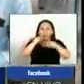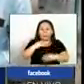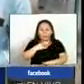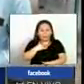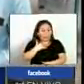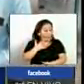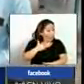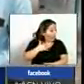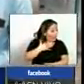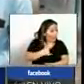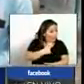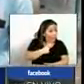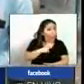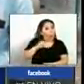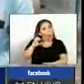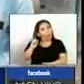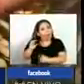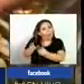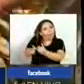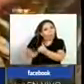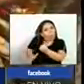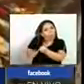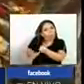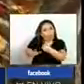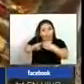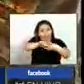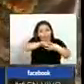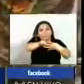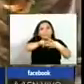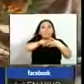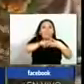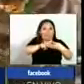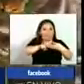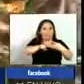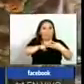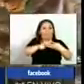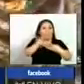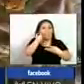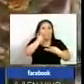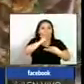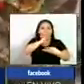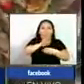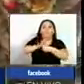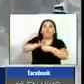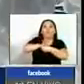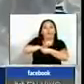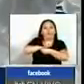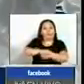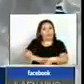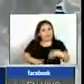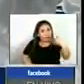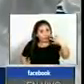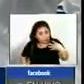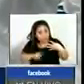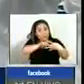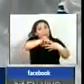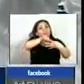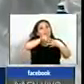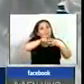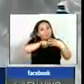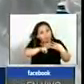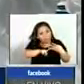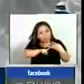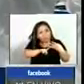náuseas y diarrea se suman a la lista de manifestaciones de un paciente infectado esto viene a